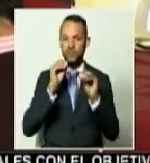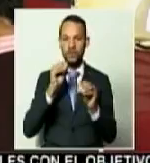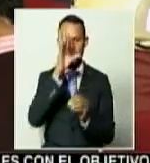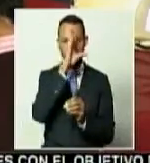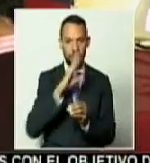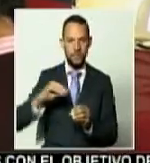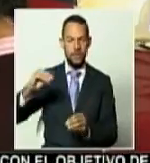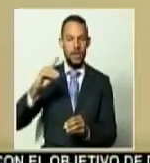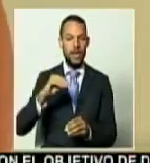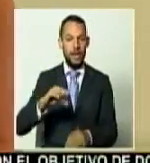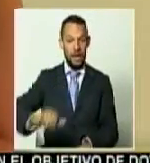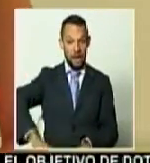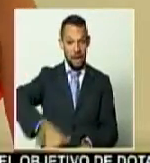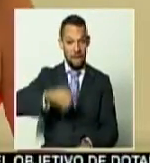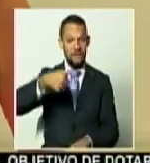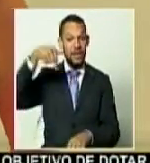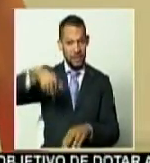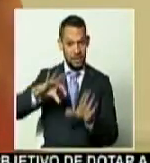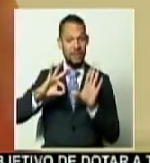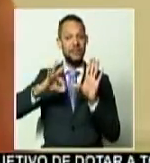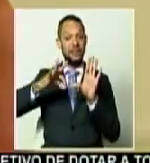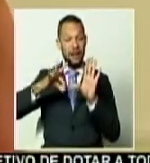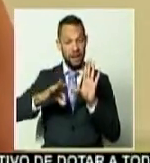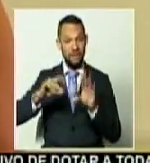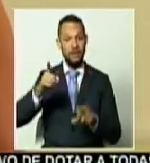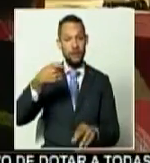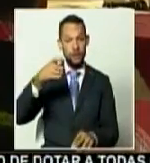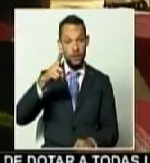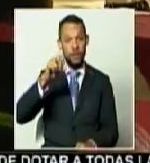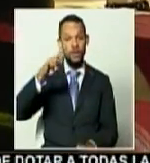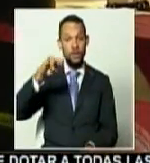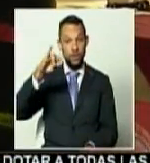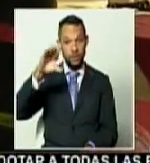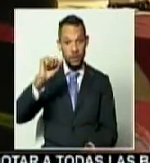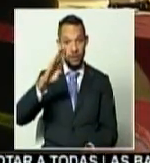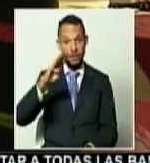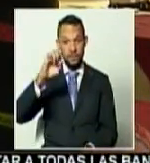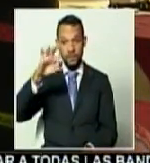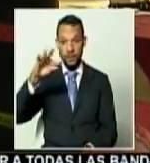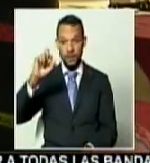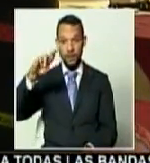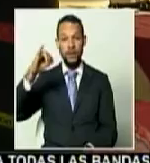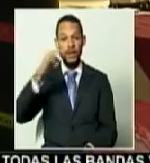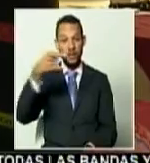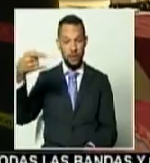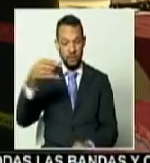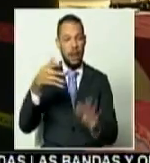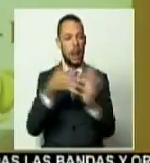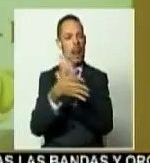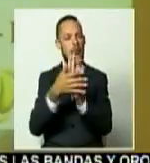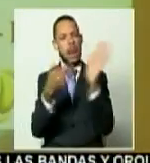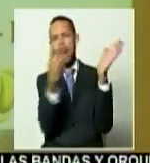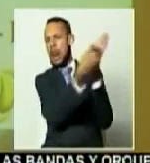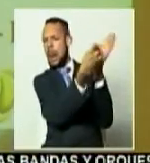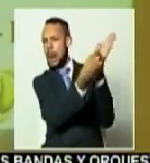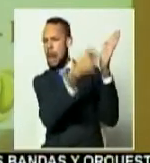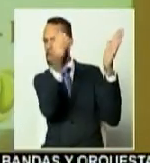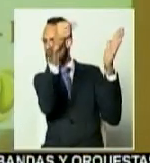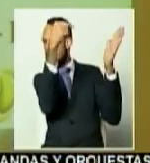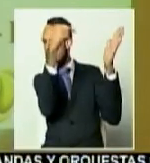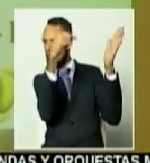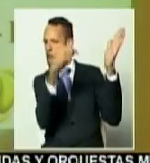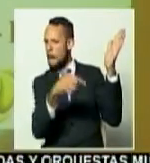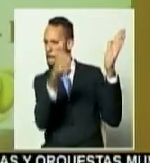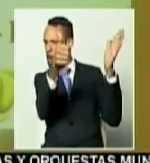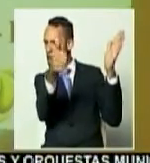la gerente del canal regional Telecafé, Gloria Beatriz Giraldo Incapié, hizo una clara y contundente exposición de los buenos resultados que se han